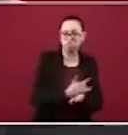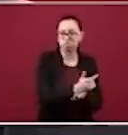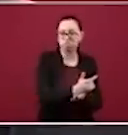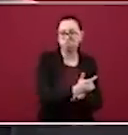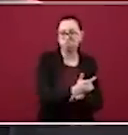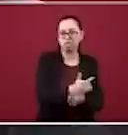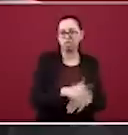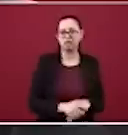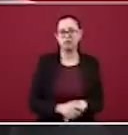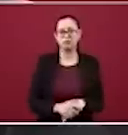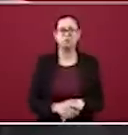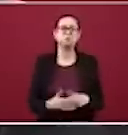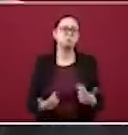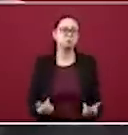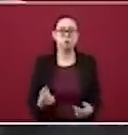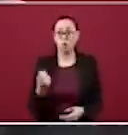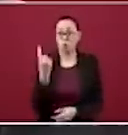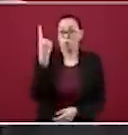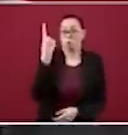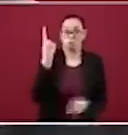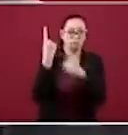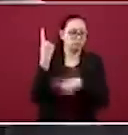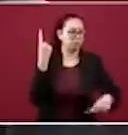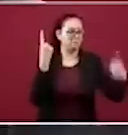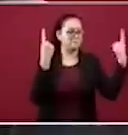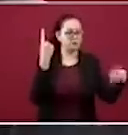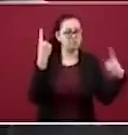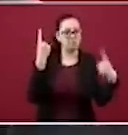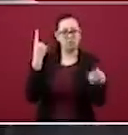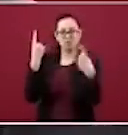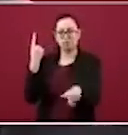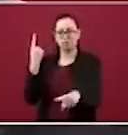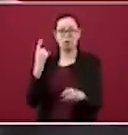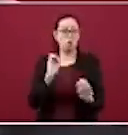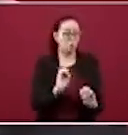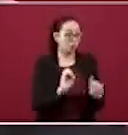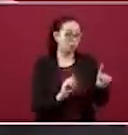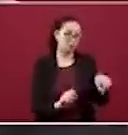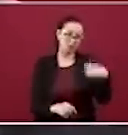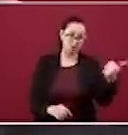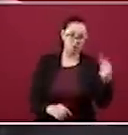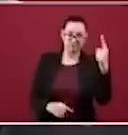que no haya monopolios, que no protejan a monopolios,